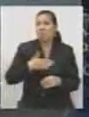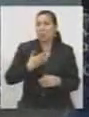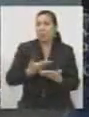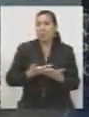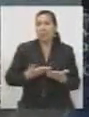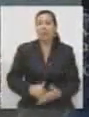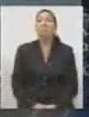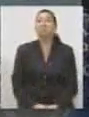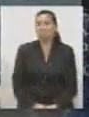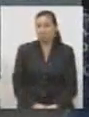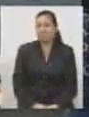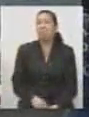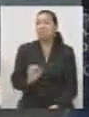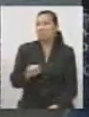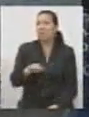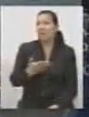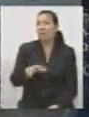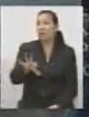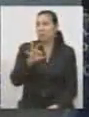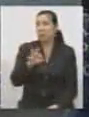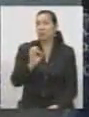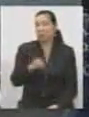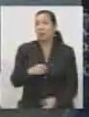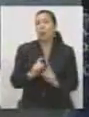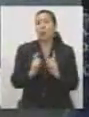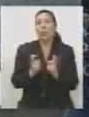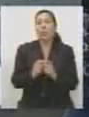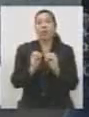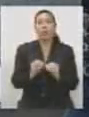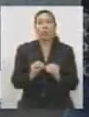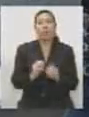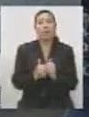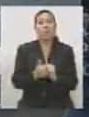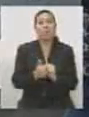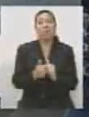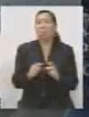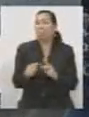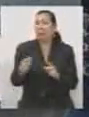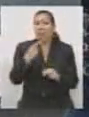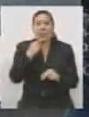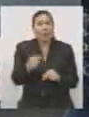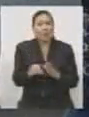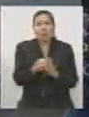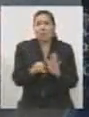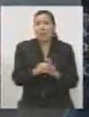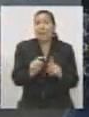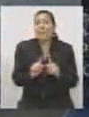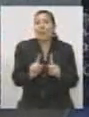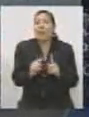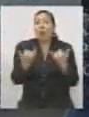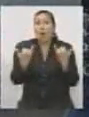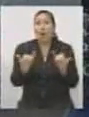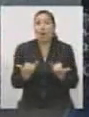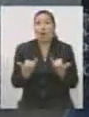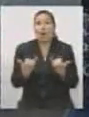a este tema? En buena hora, si dan solución y el Congreso cumple con removerlos, retiraremos la denuncia constitucional. Pero al día de